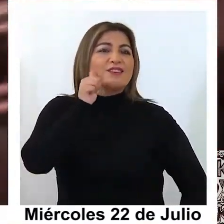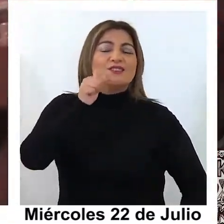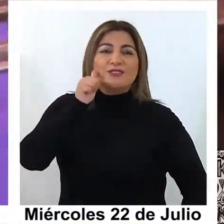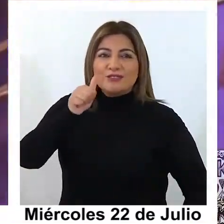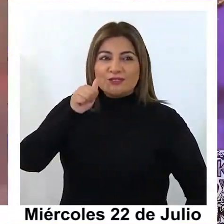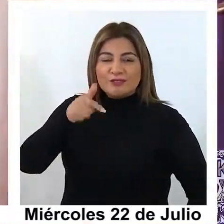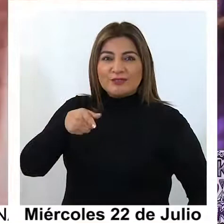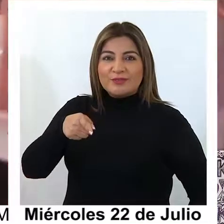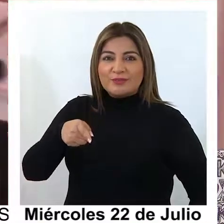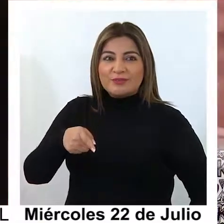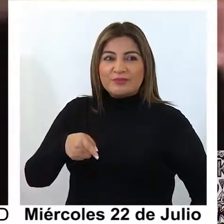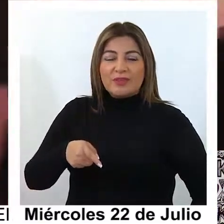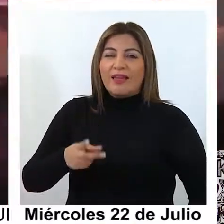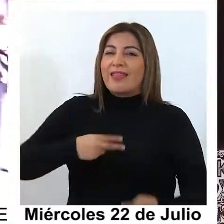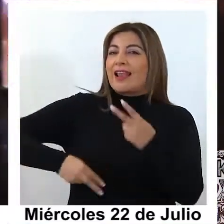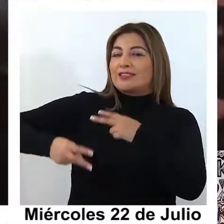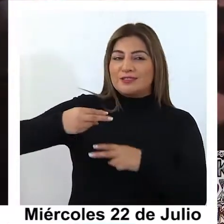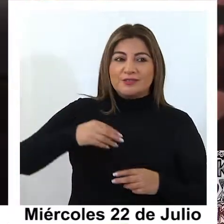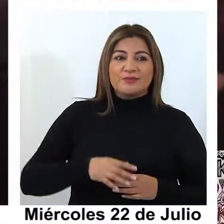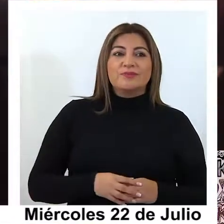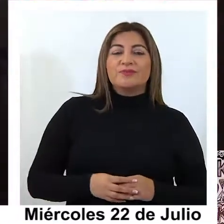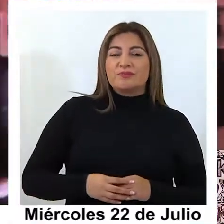y desde un punto de vista histórico.